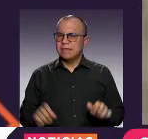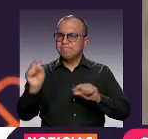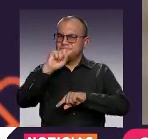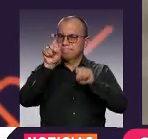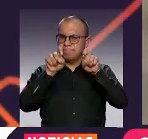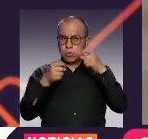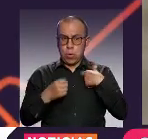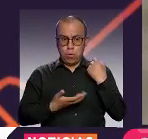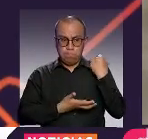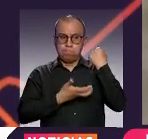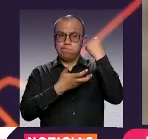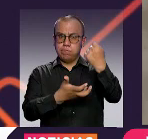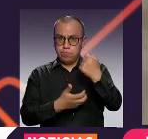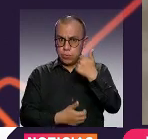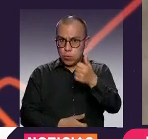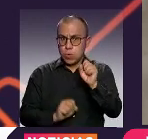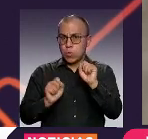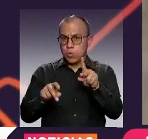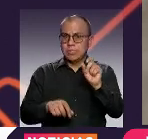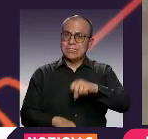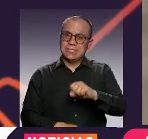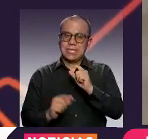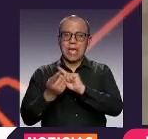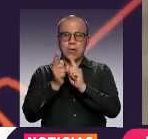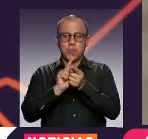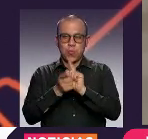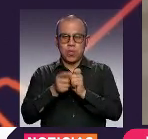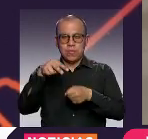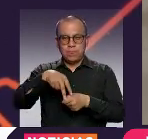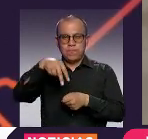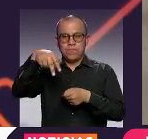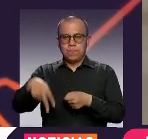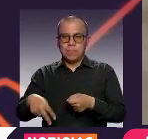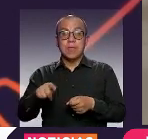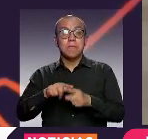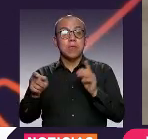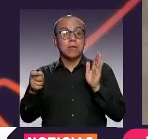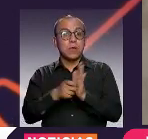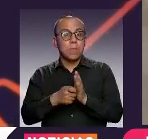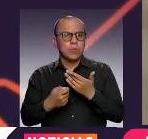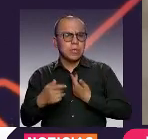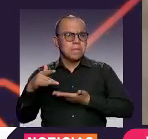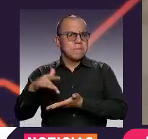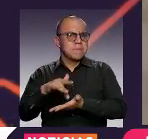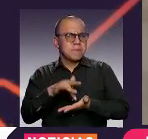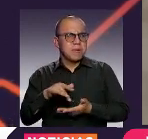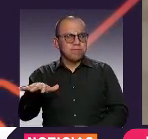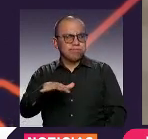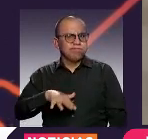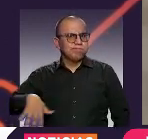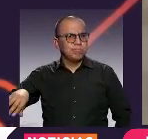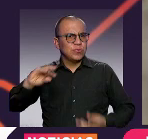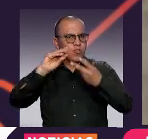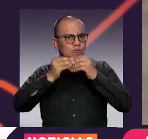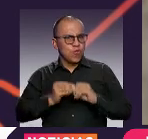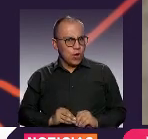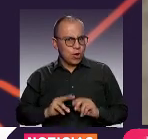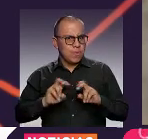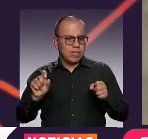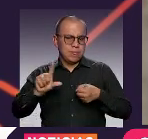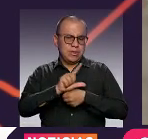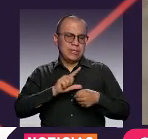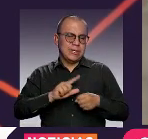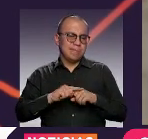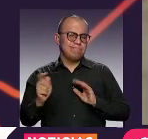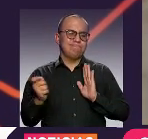los presupuestos pues traen sus carencias desde los encuentros ciudadanos, donde no participó el todo demográfico de nuestra localidad y